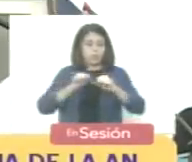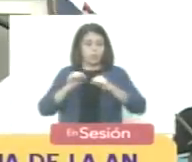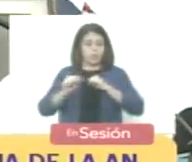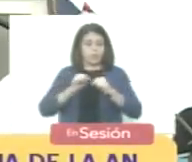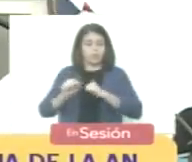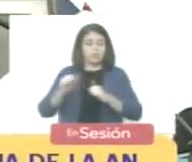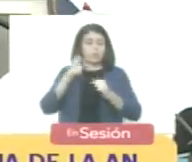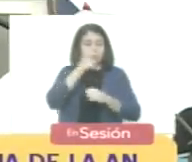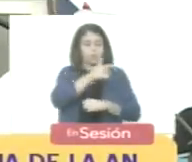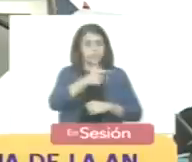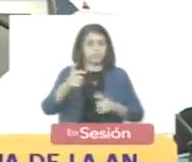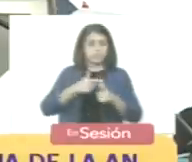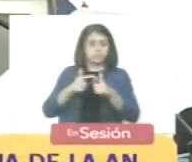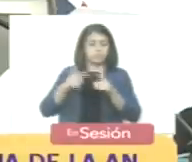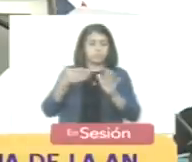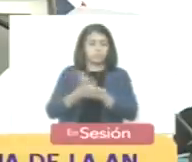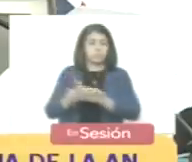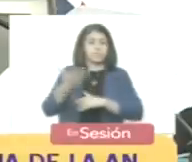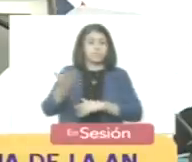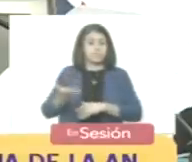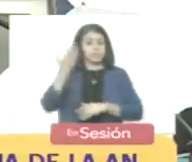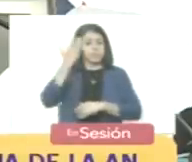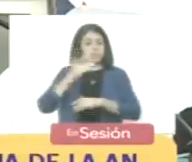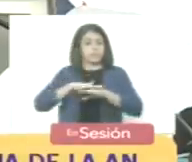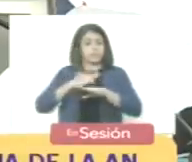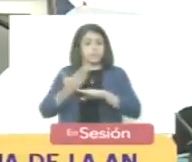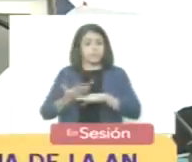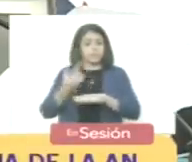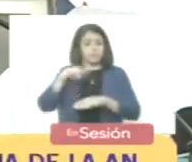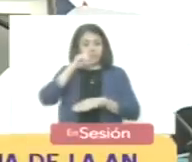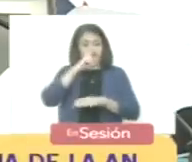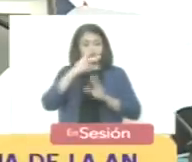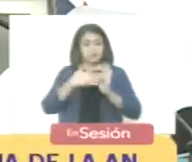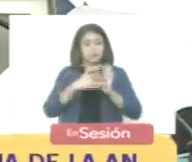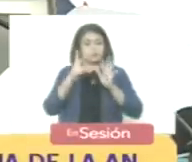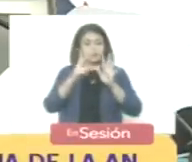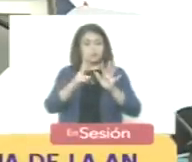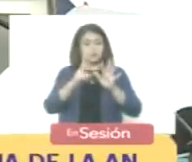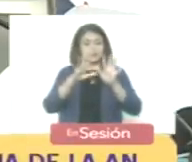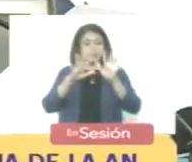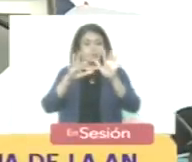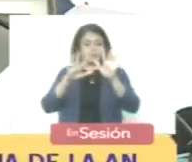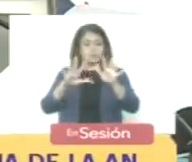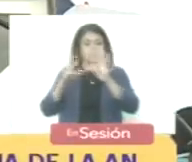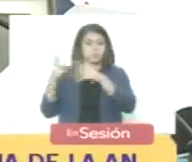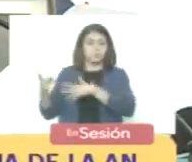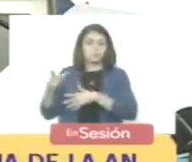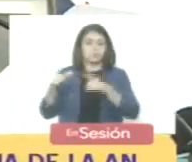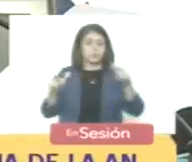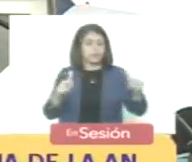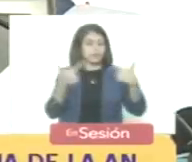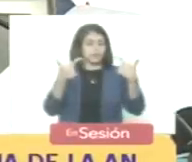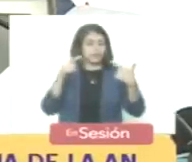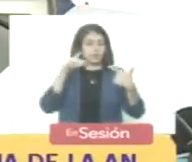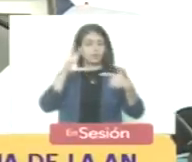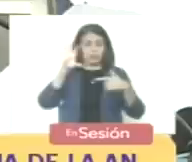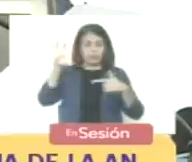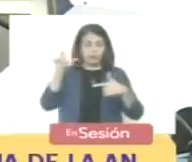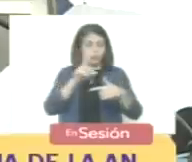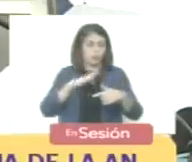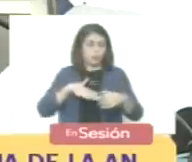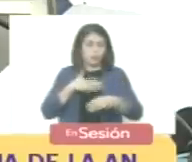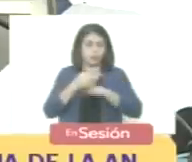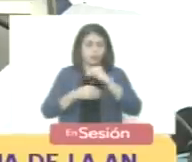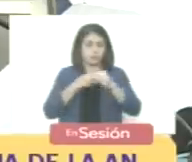movilizaciones populares fue un factor crucial para que en el año 2018 los enemigos de la patria no lograran